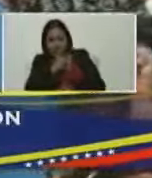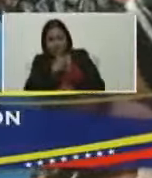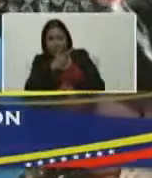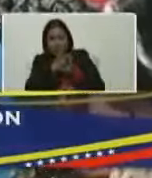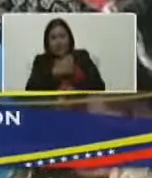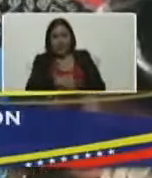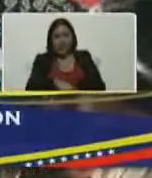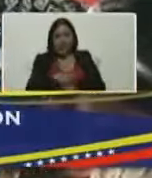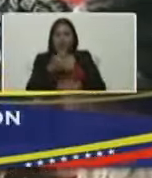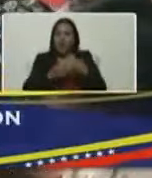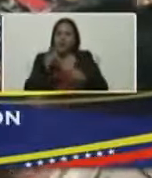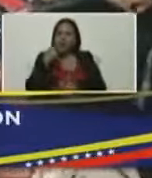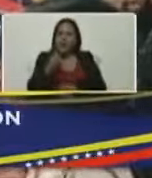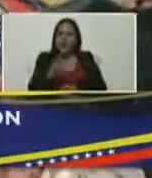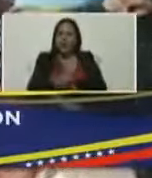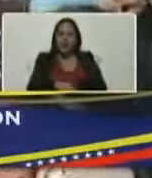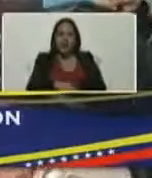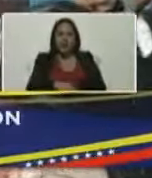Estado. ¿Cómo se dice?